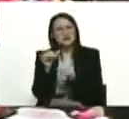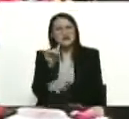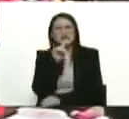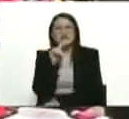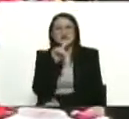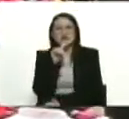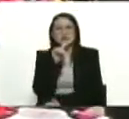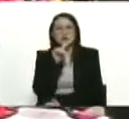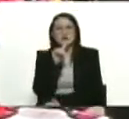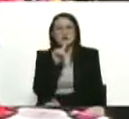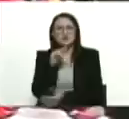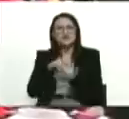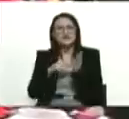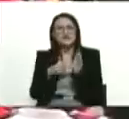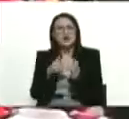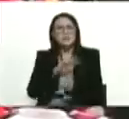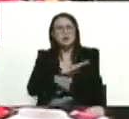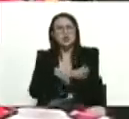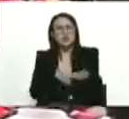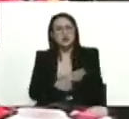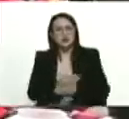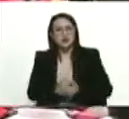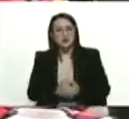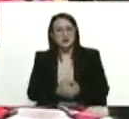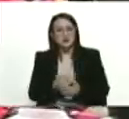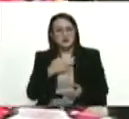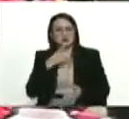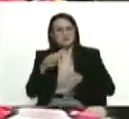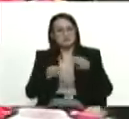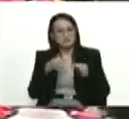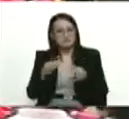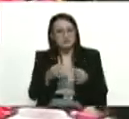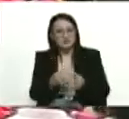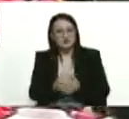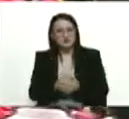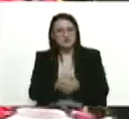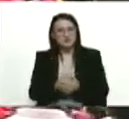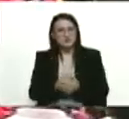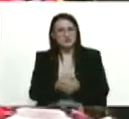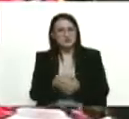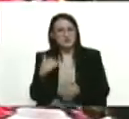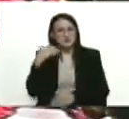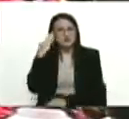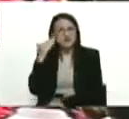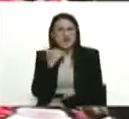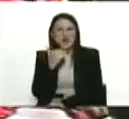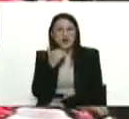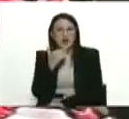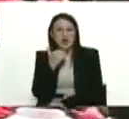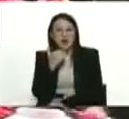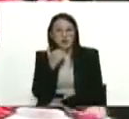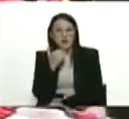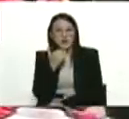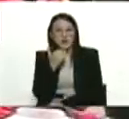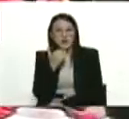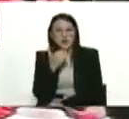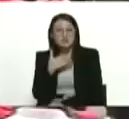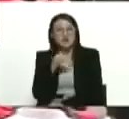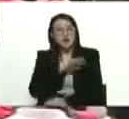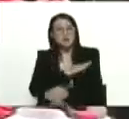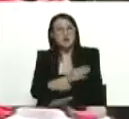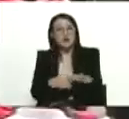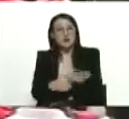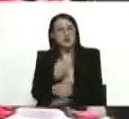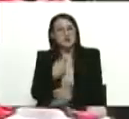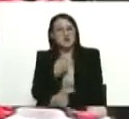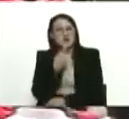información era poder. Me explico. Yo sé algo y tengo poder porque no se lo digo